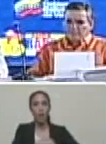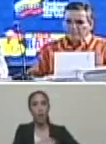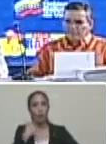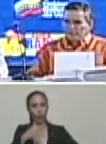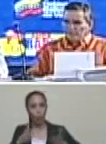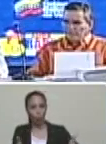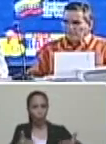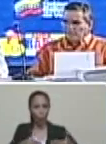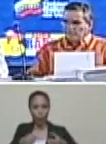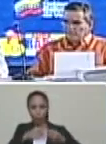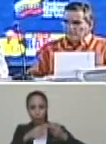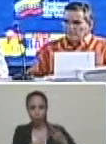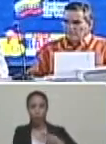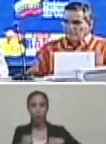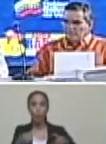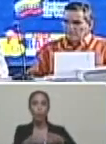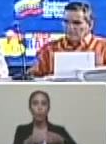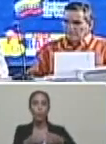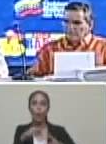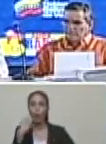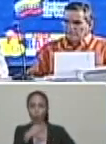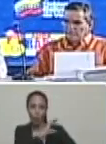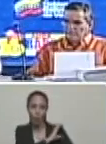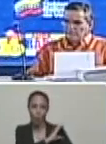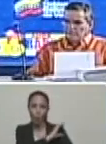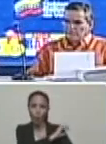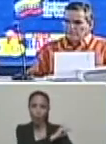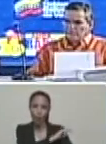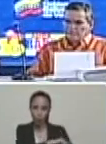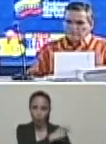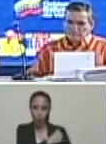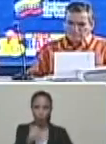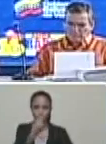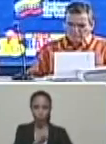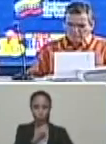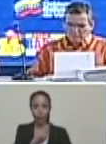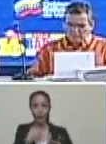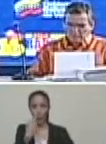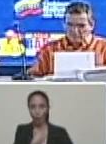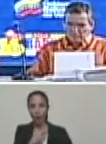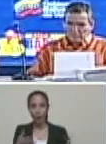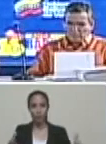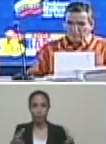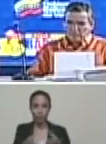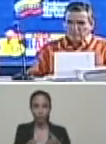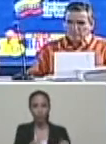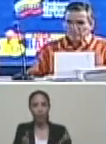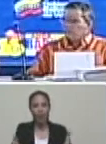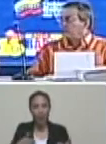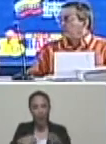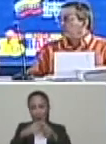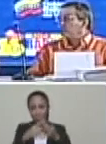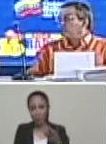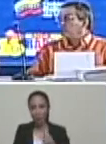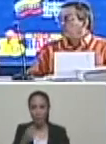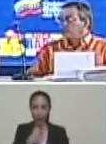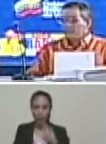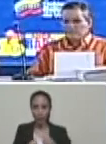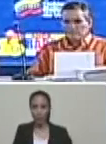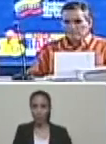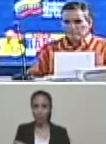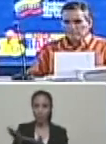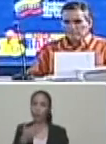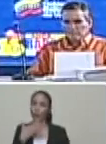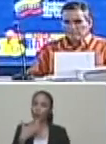inicial de la Cruz Roja Venezolana y la Federación Internacional de la Cruz Roja. Les agradezco, como presidente